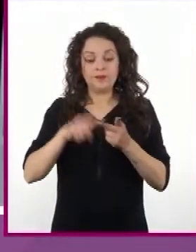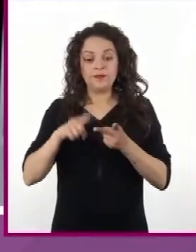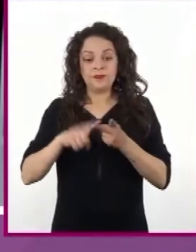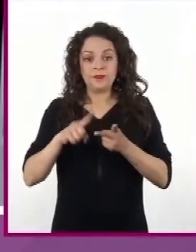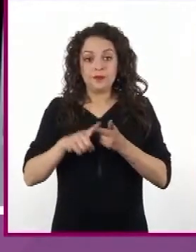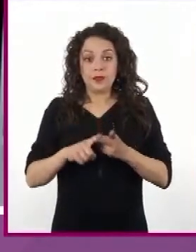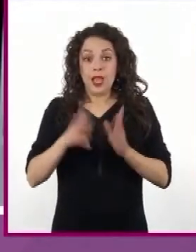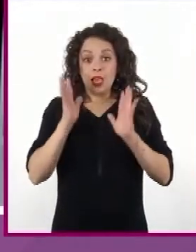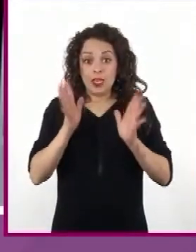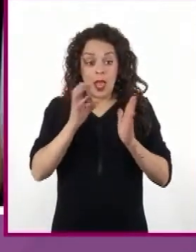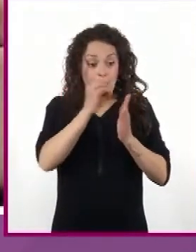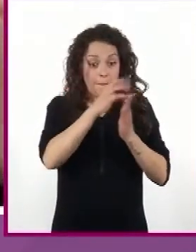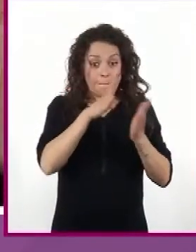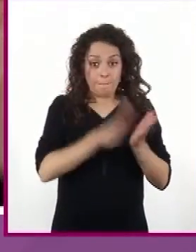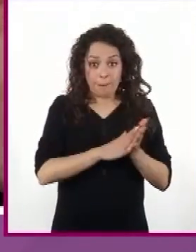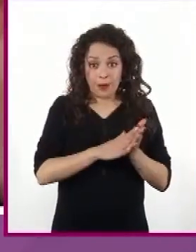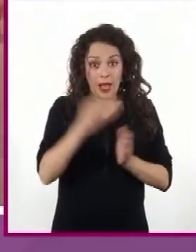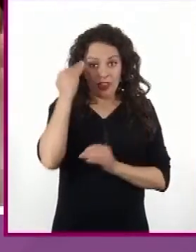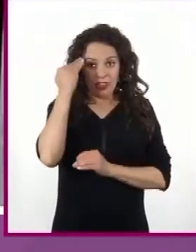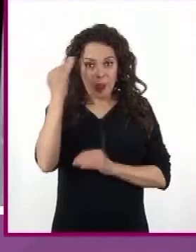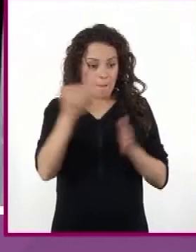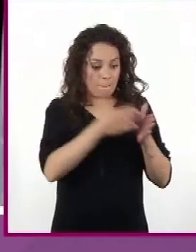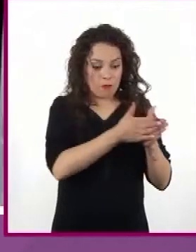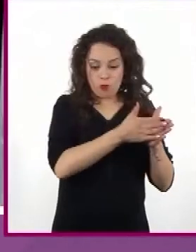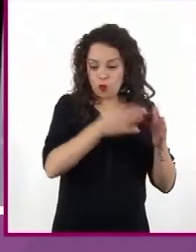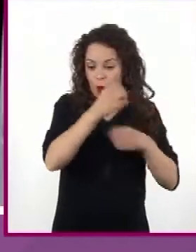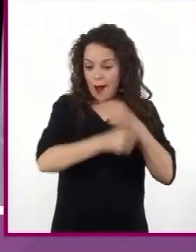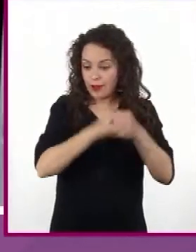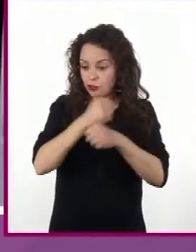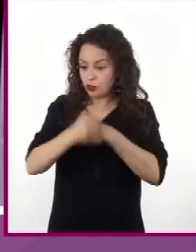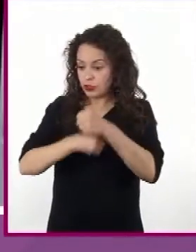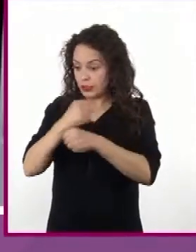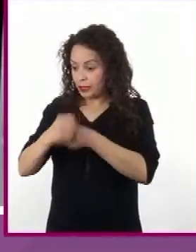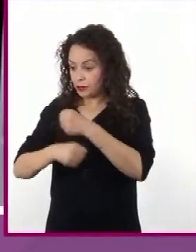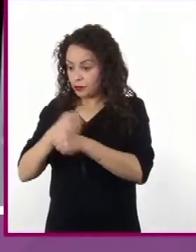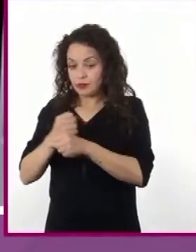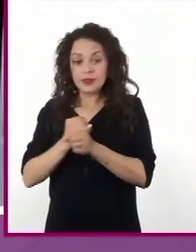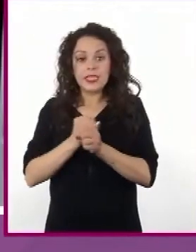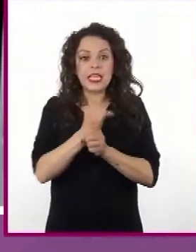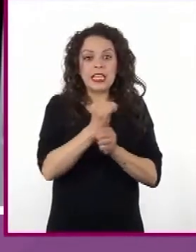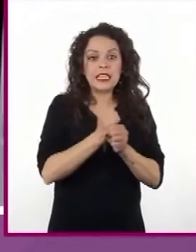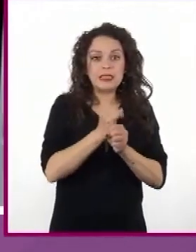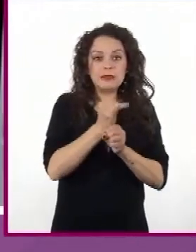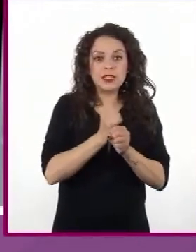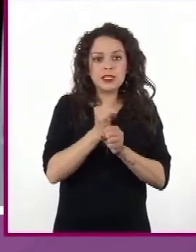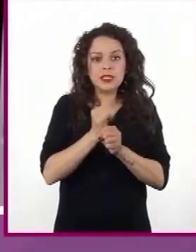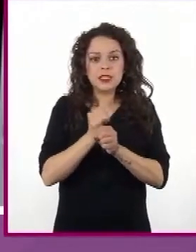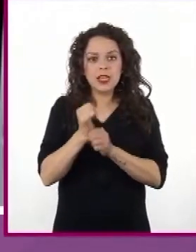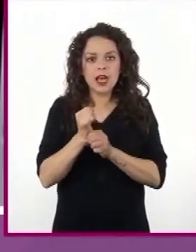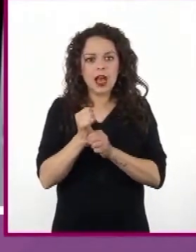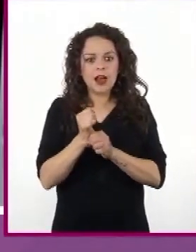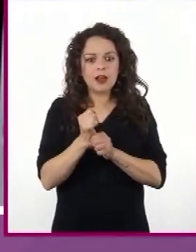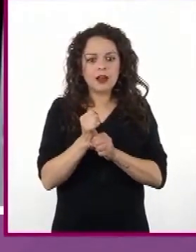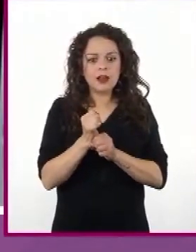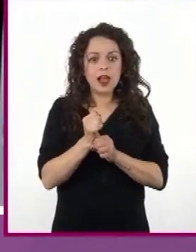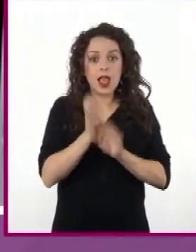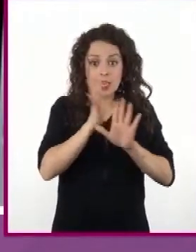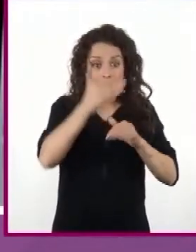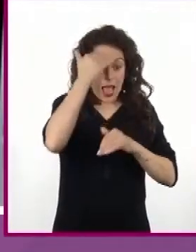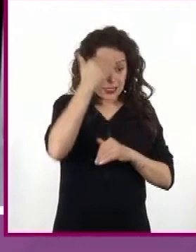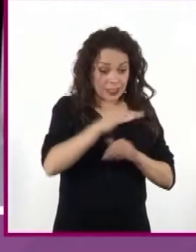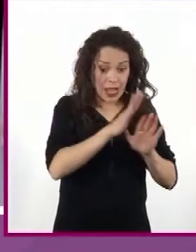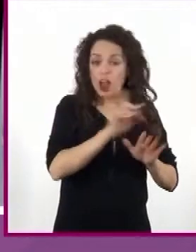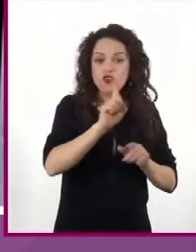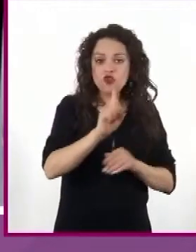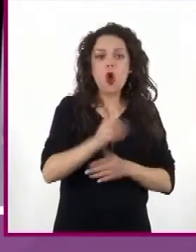vez establecida esa línea del tiempo, investigar en estos huecos que la historia deja. No lo que ya sabemos, no